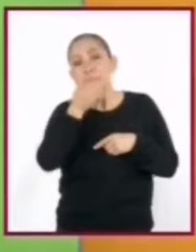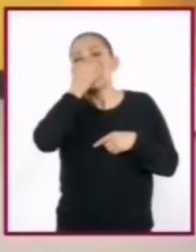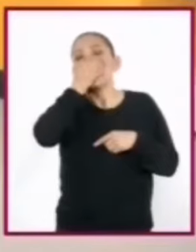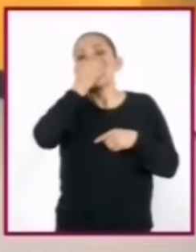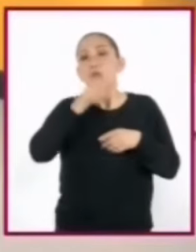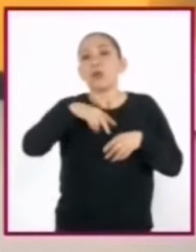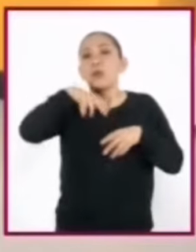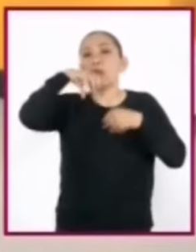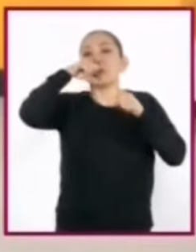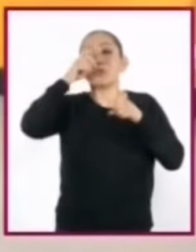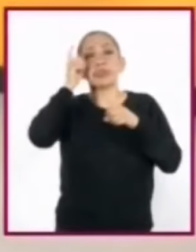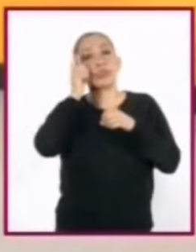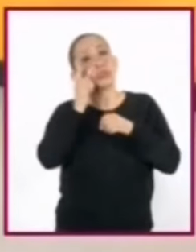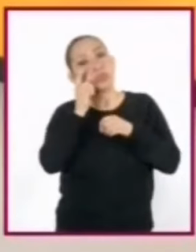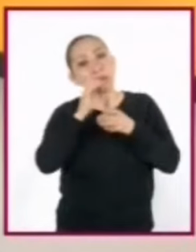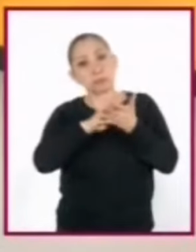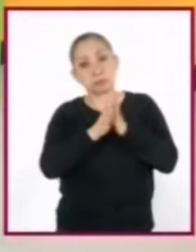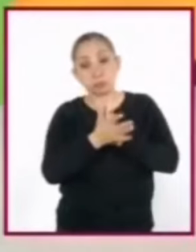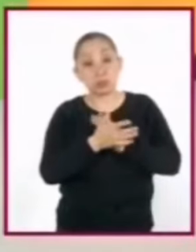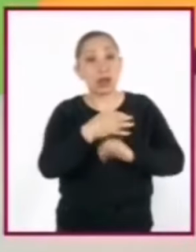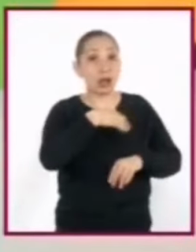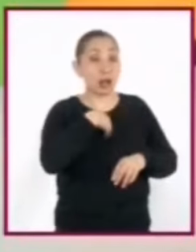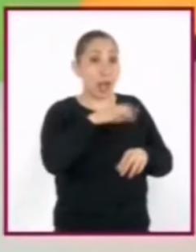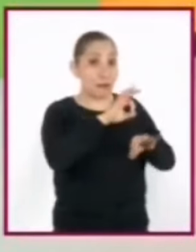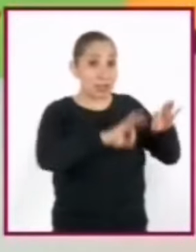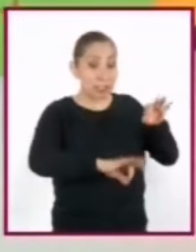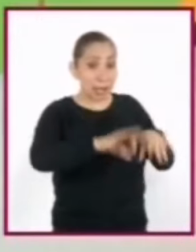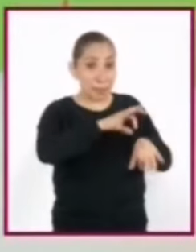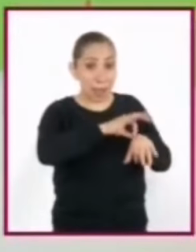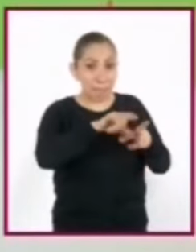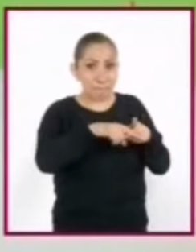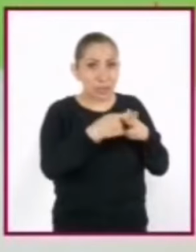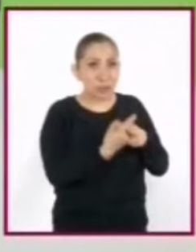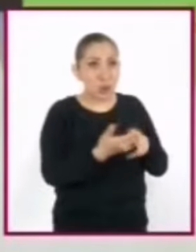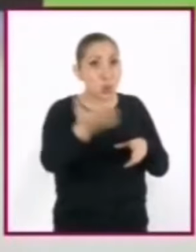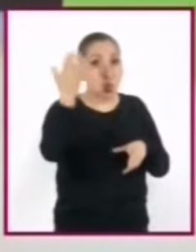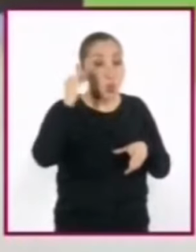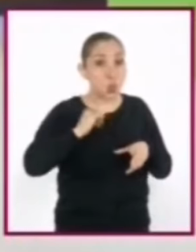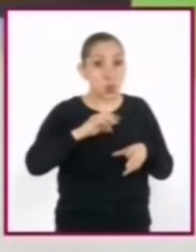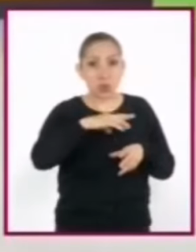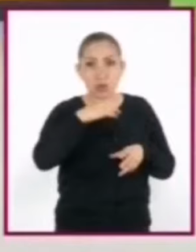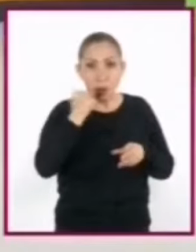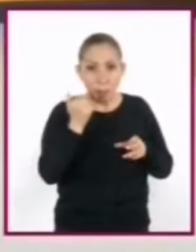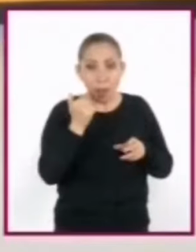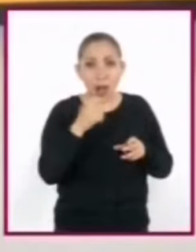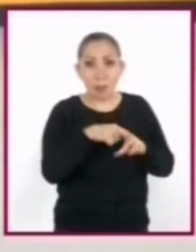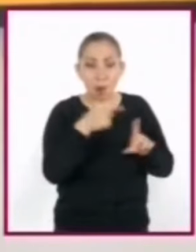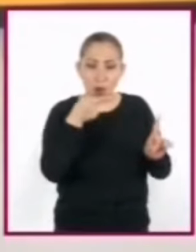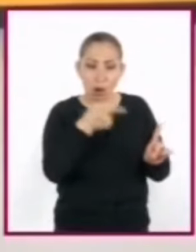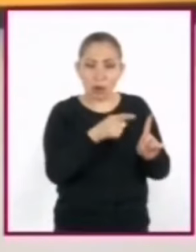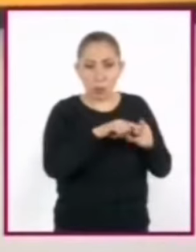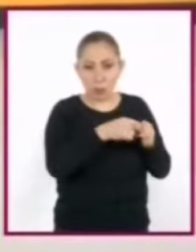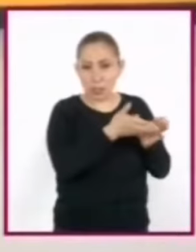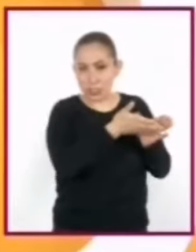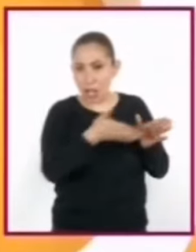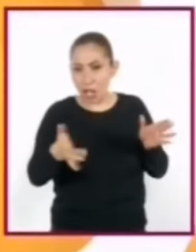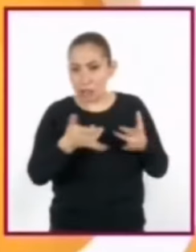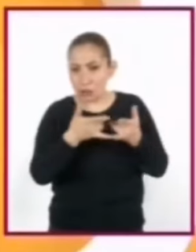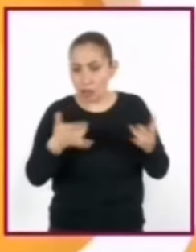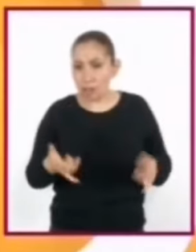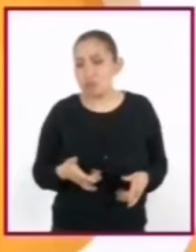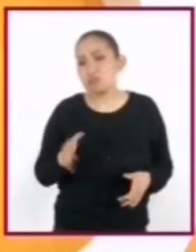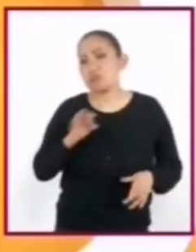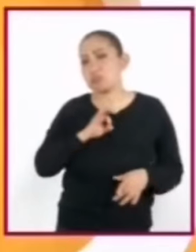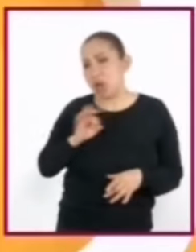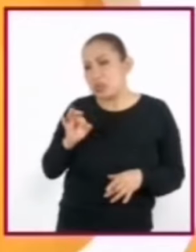inhalación. Entonces, la física médica dio sus primeros indicios en la antigua Roma por fijar una referencia histórica.